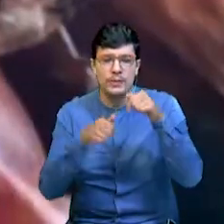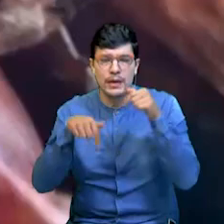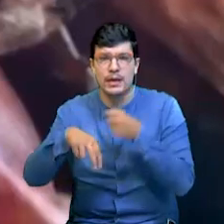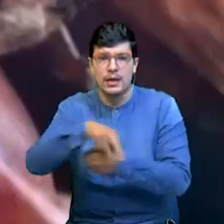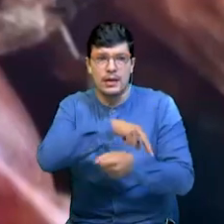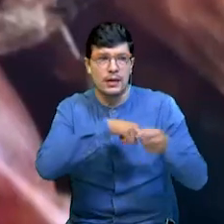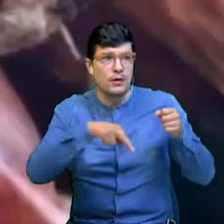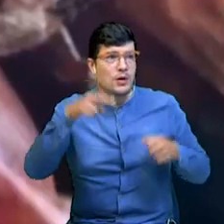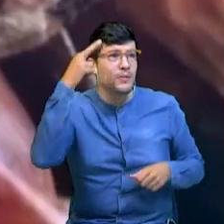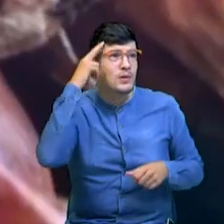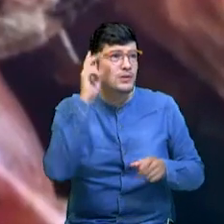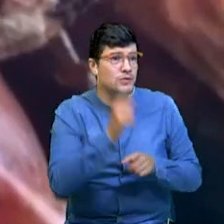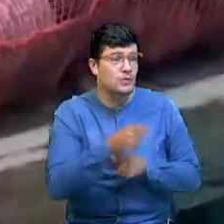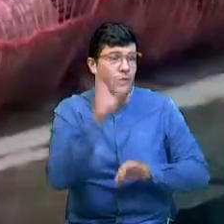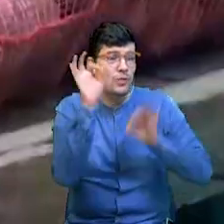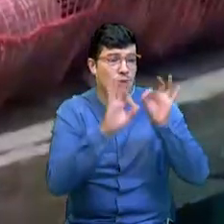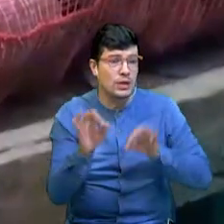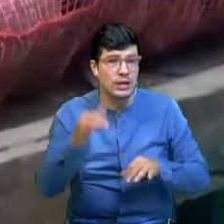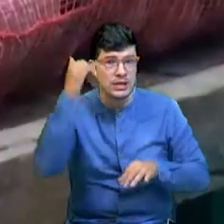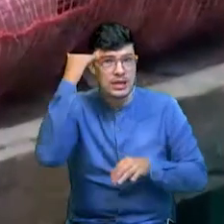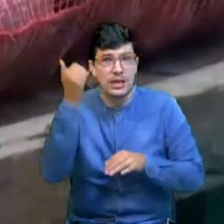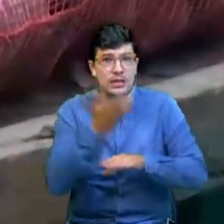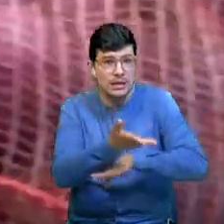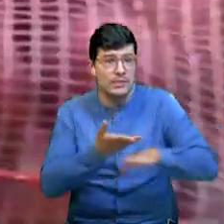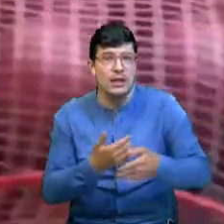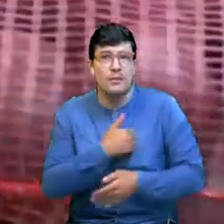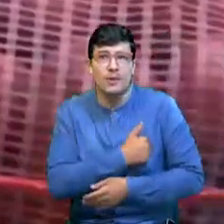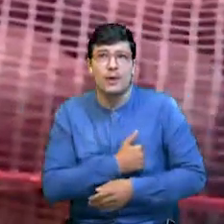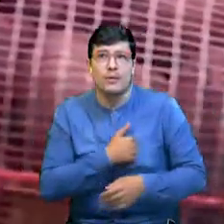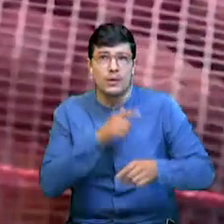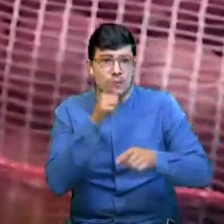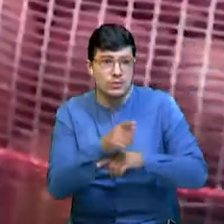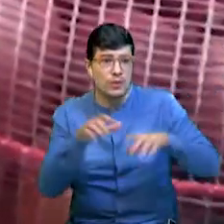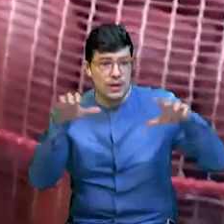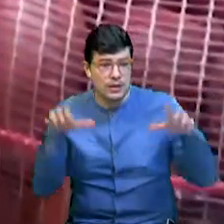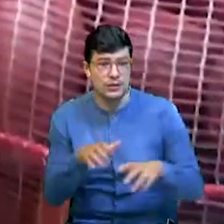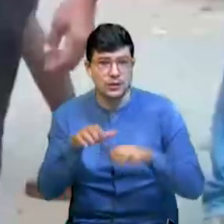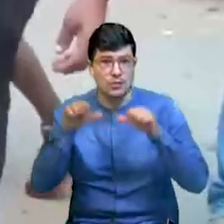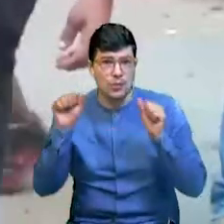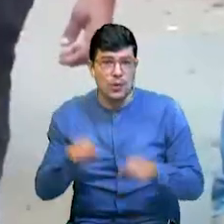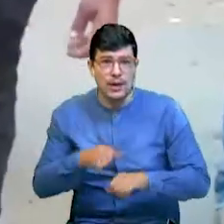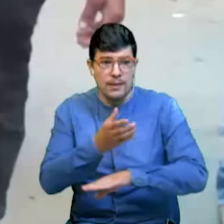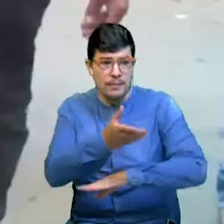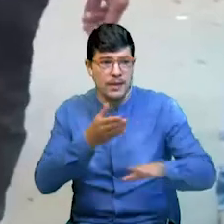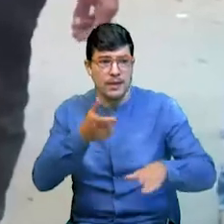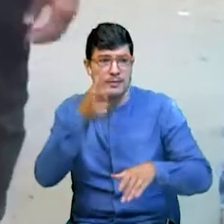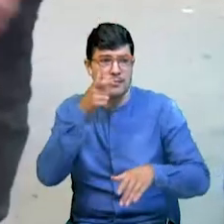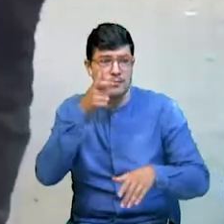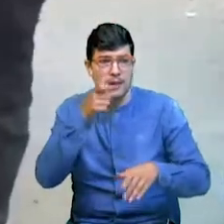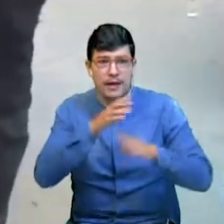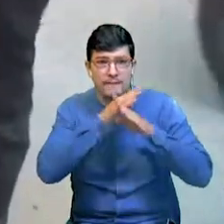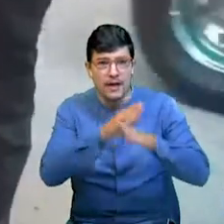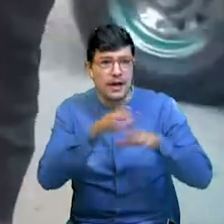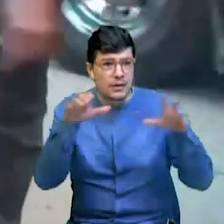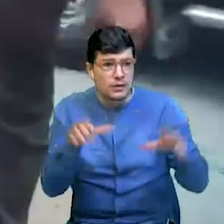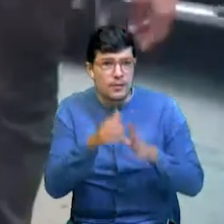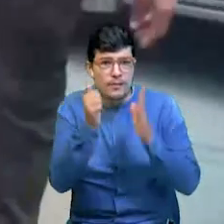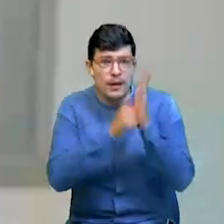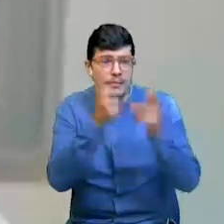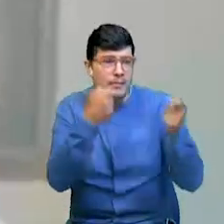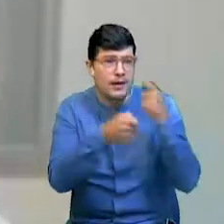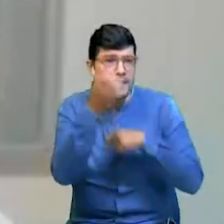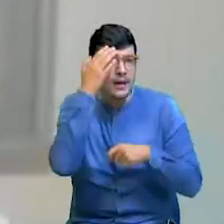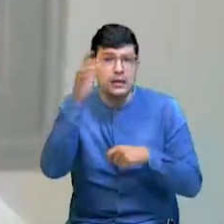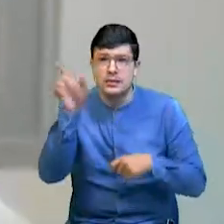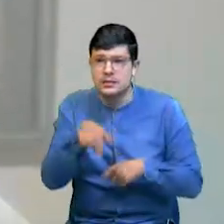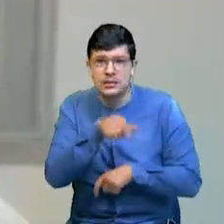de ideas se solicita que esa actuación permita un control efectivo al contrabando y, si no, en su defecto, la